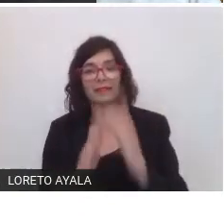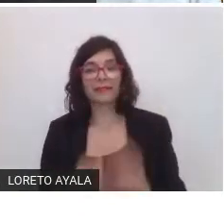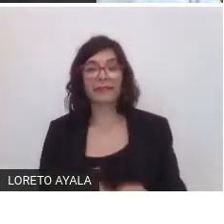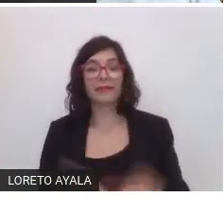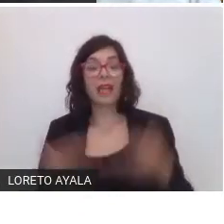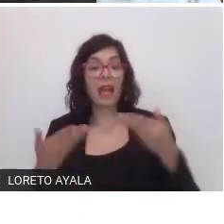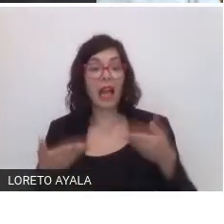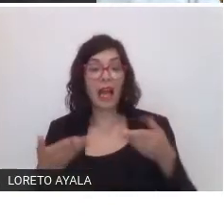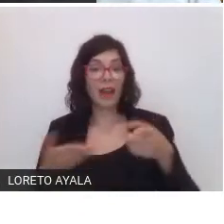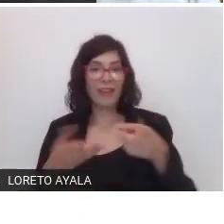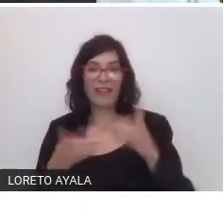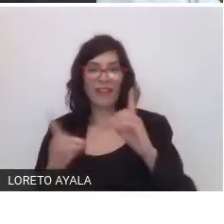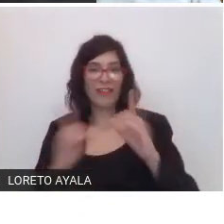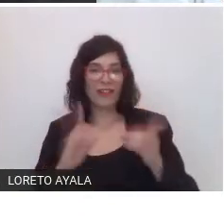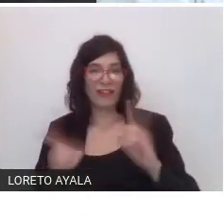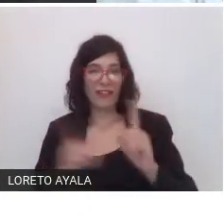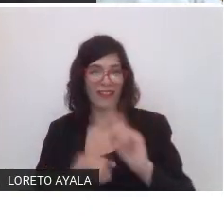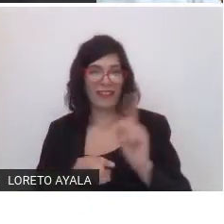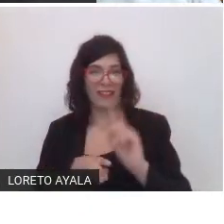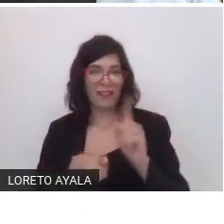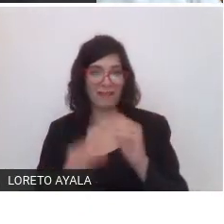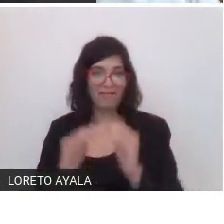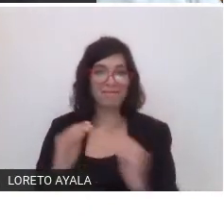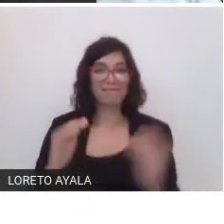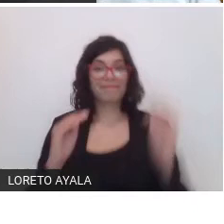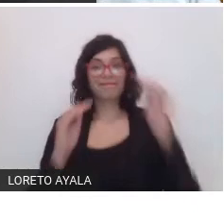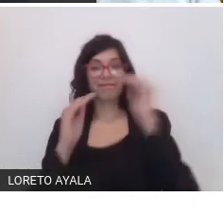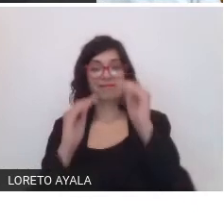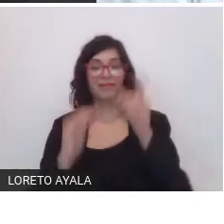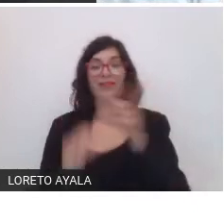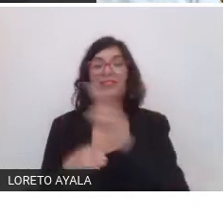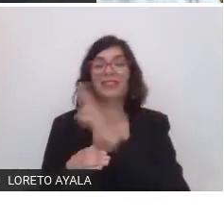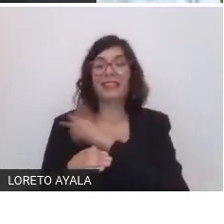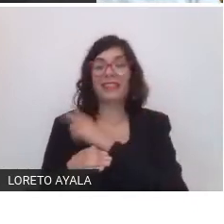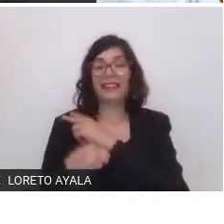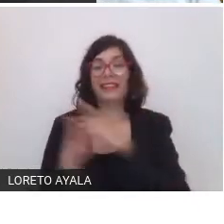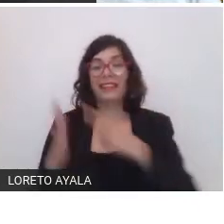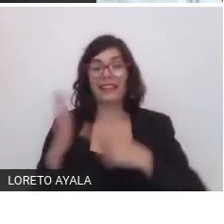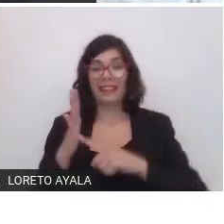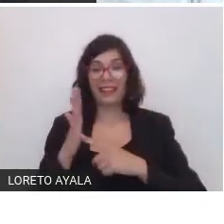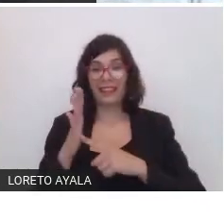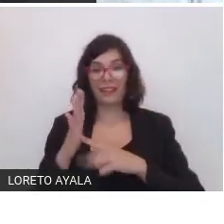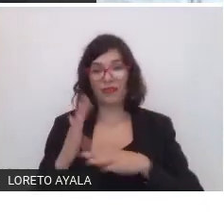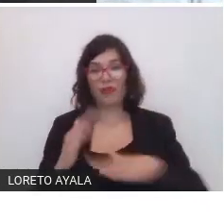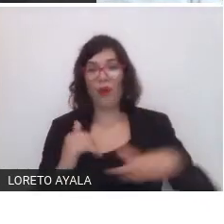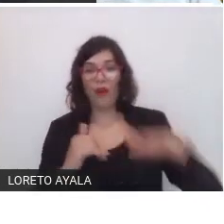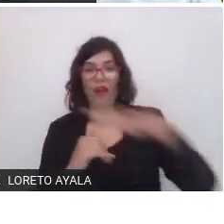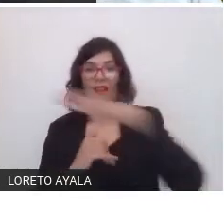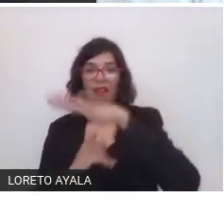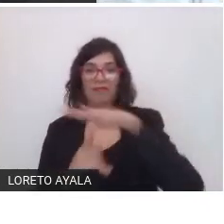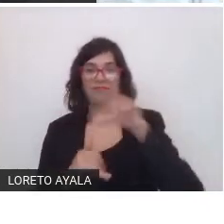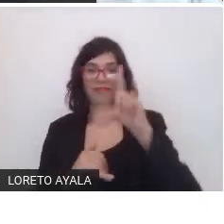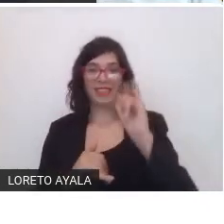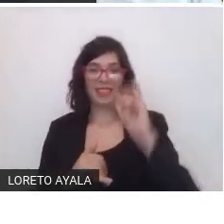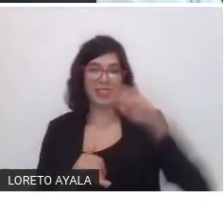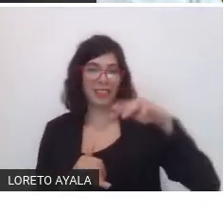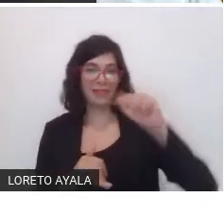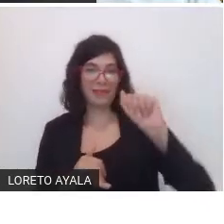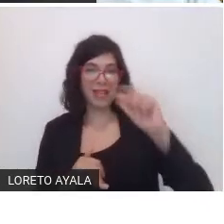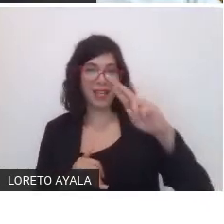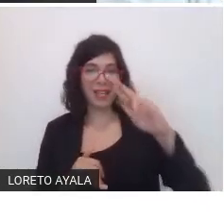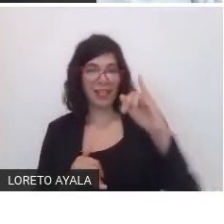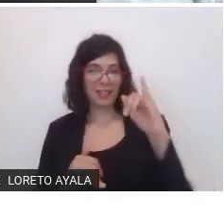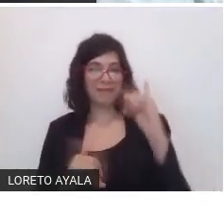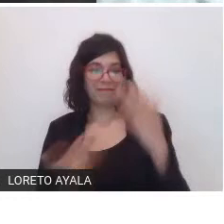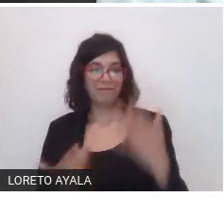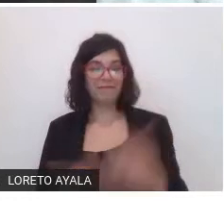actividad física escolar de la provincia de Limarí, sino que es el jefe técnico completamente de la provincia de Limarí. El rol que a un profesor